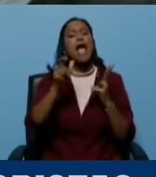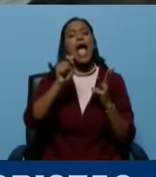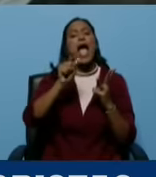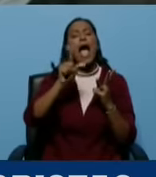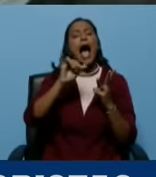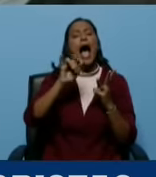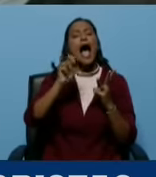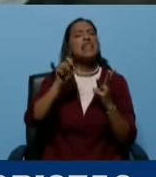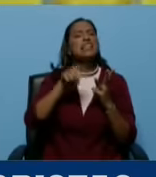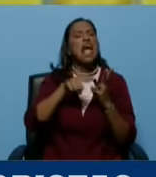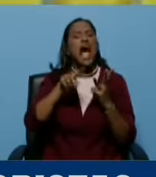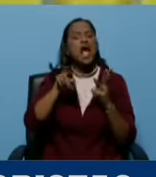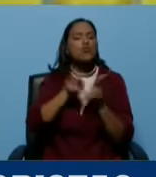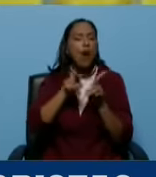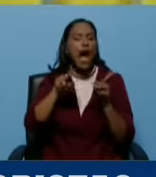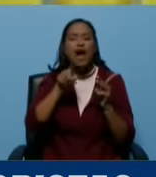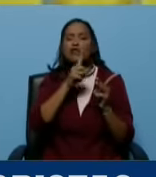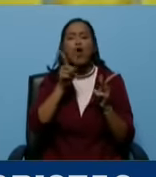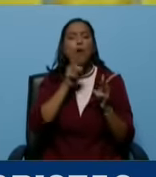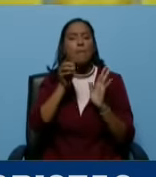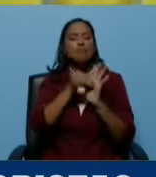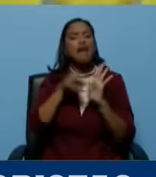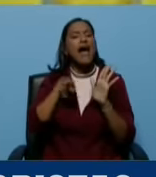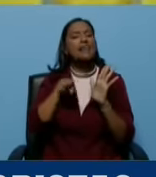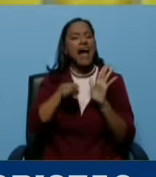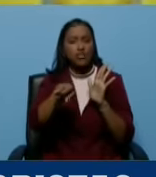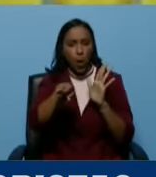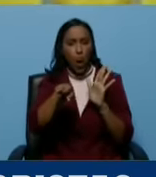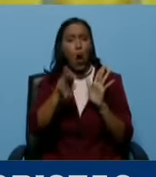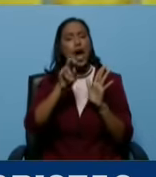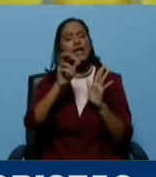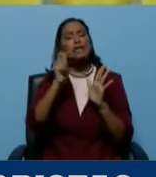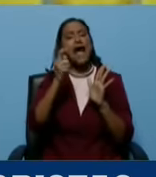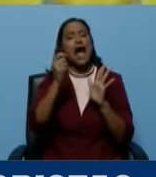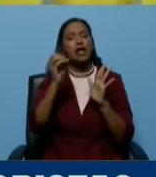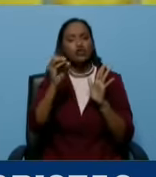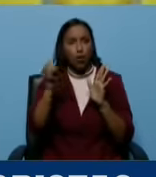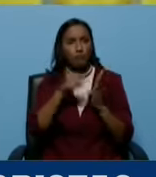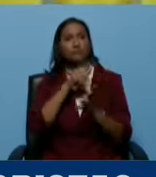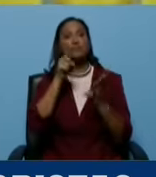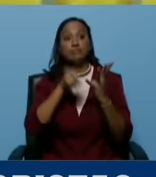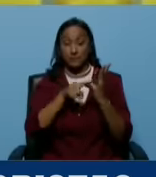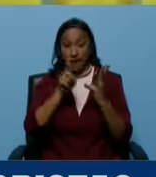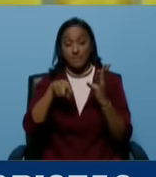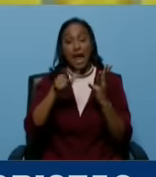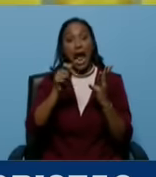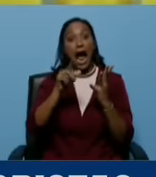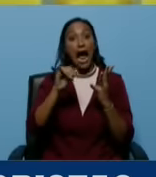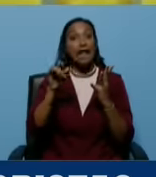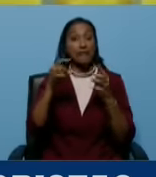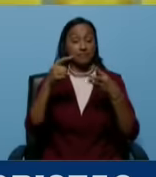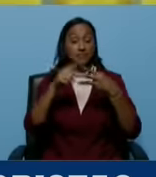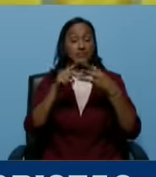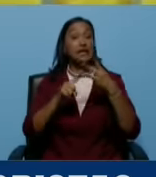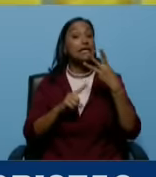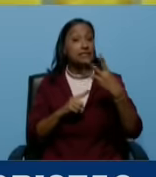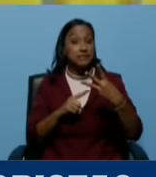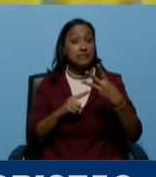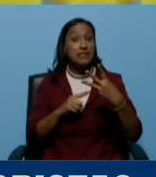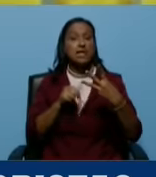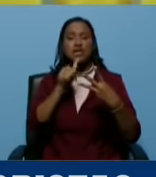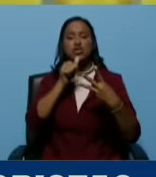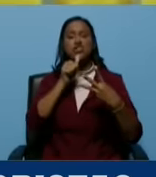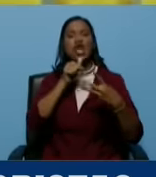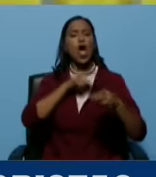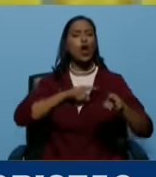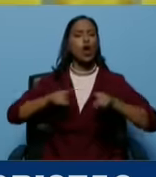También este criminal fue contactado por el PRAN alias Valle por instrucciones dadas por Gilbert Caro. Todo